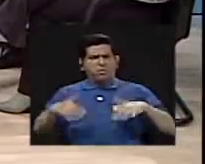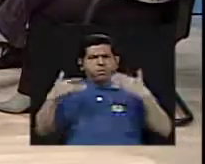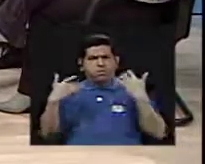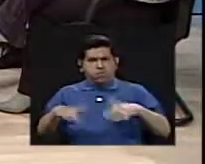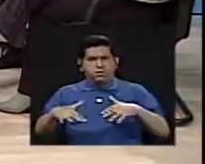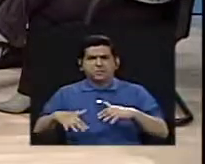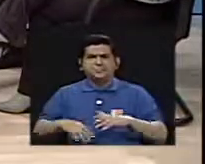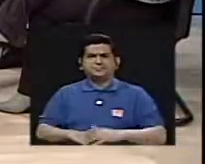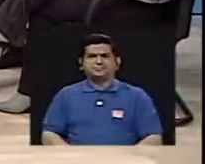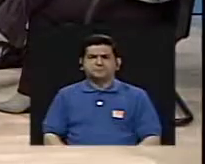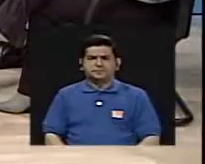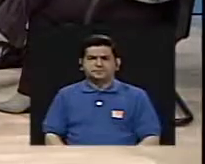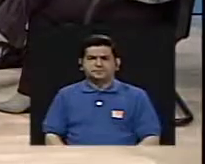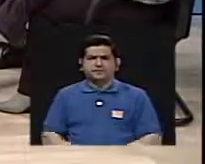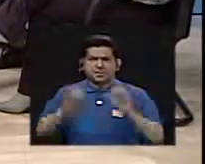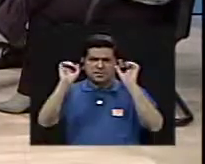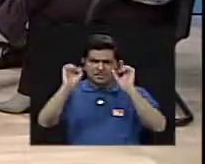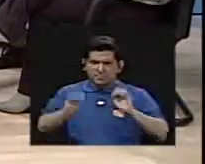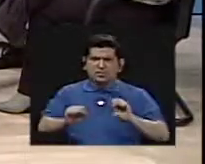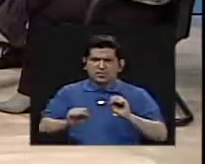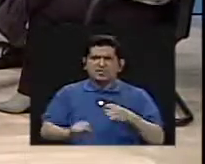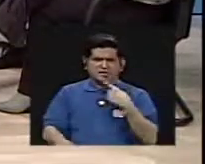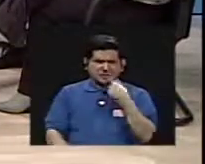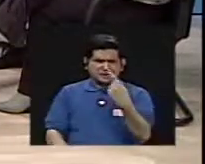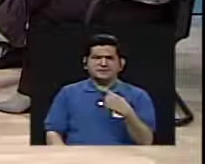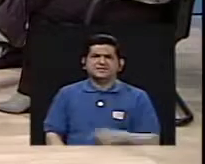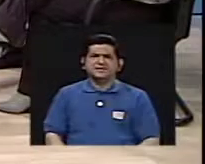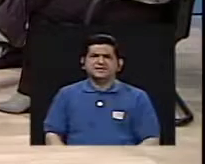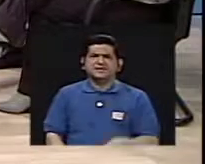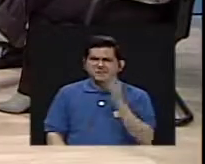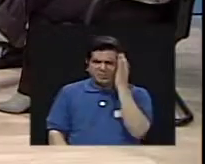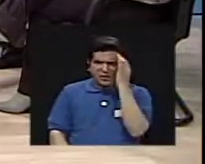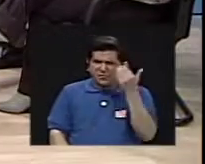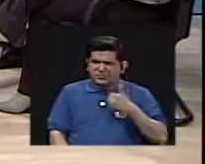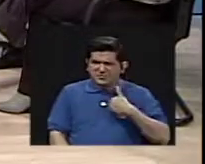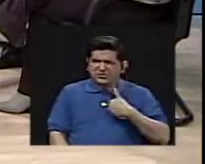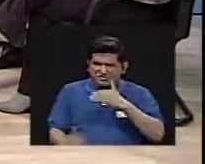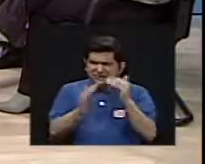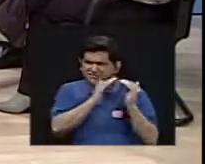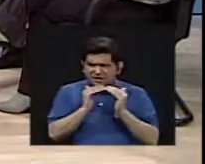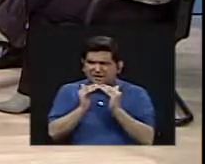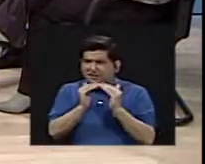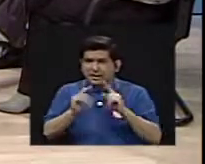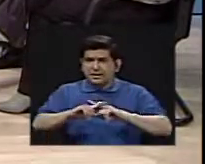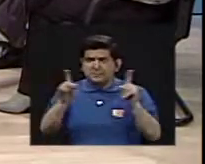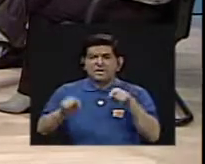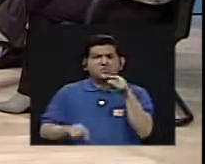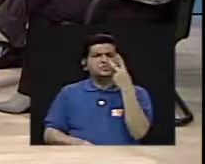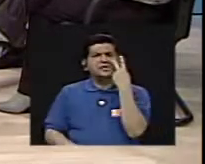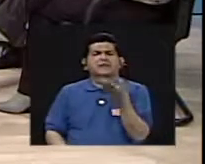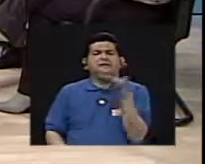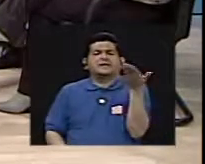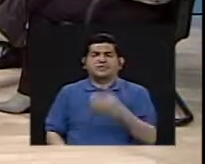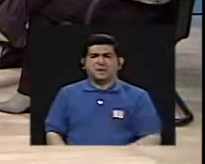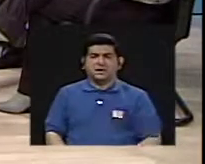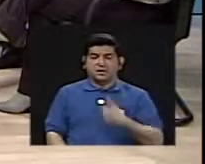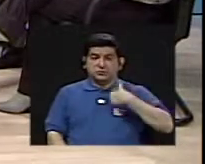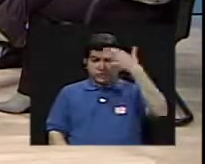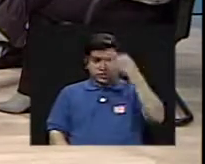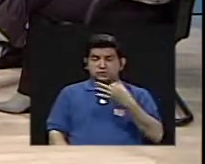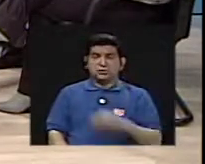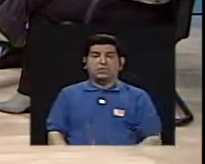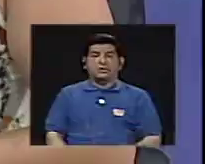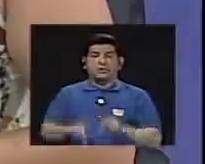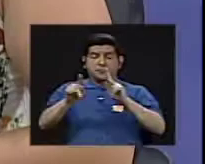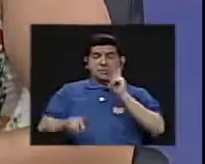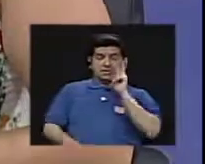bueno, es válido que esté esta inquietud de parte de la comunidad, ¿Pero qué vieron ustedes? Porque a mí más bien me parece como espectador